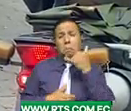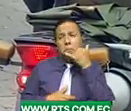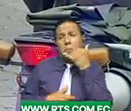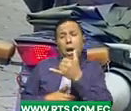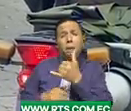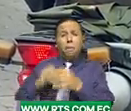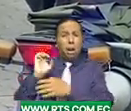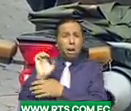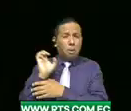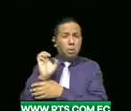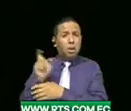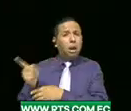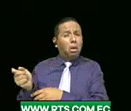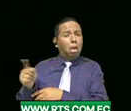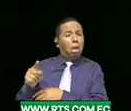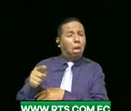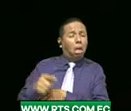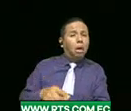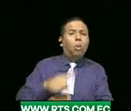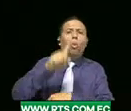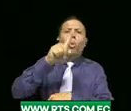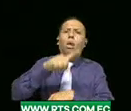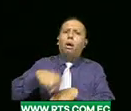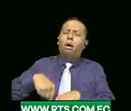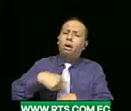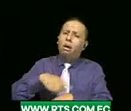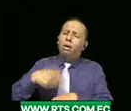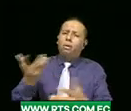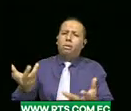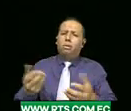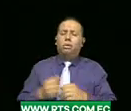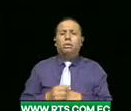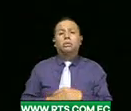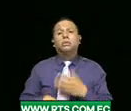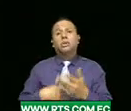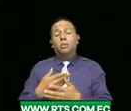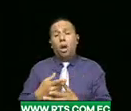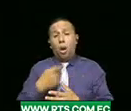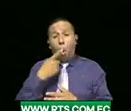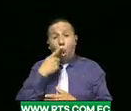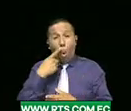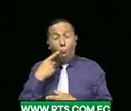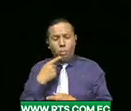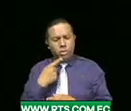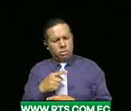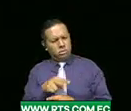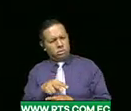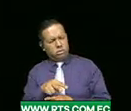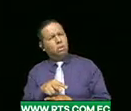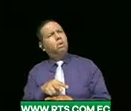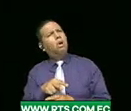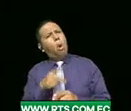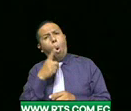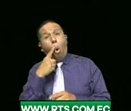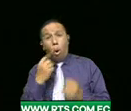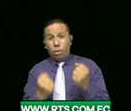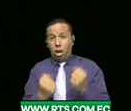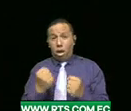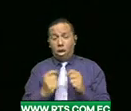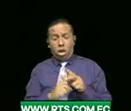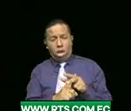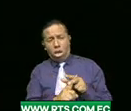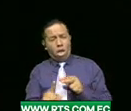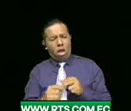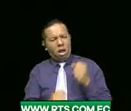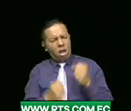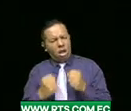pero una hora. Segundos después del accidente, Nelly miró cómo el supuesto causante del accidente salía ileso del siniestro, mientras que John